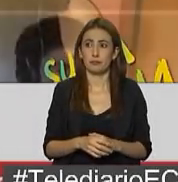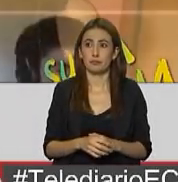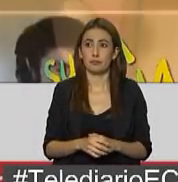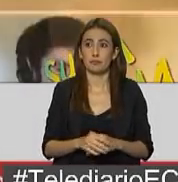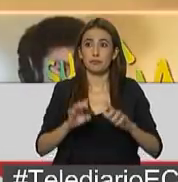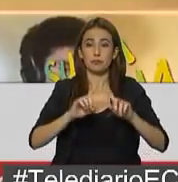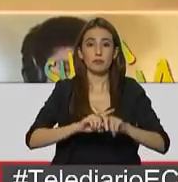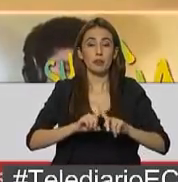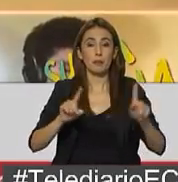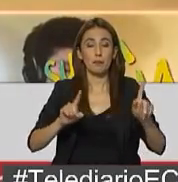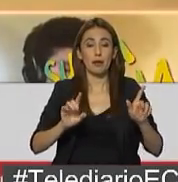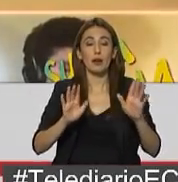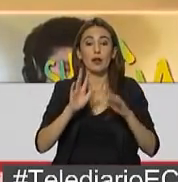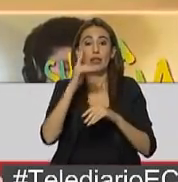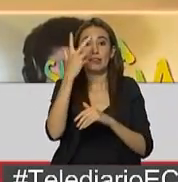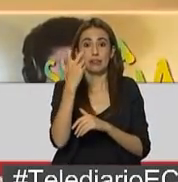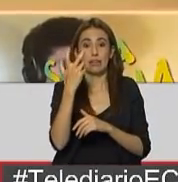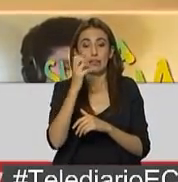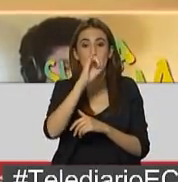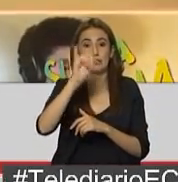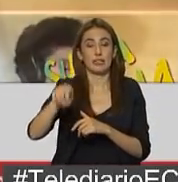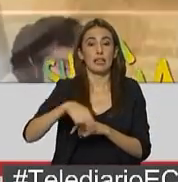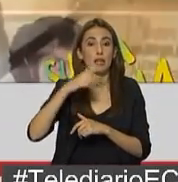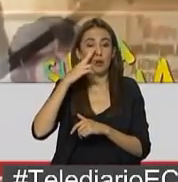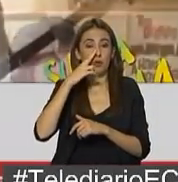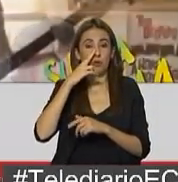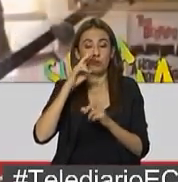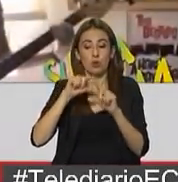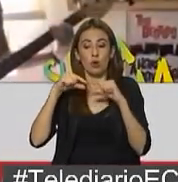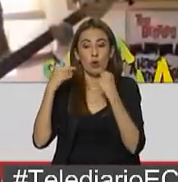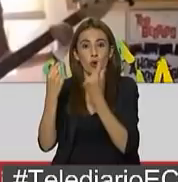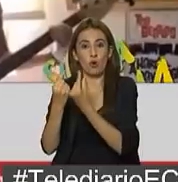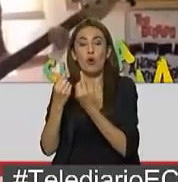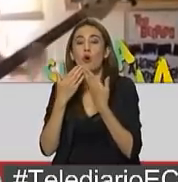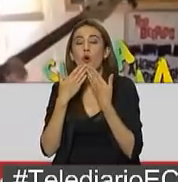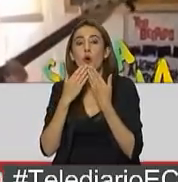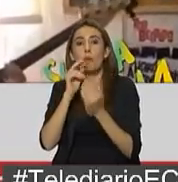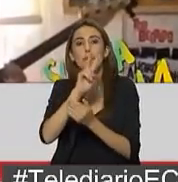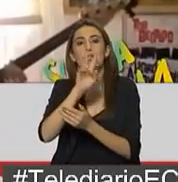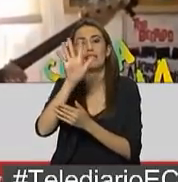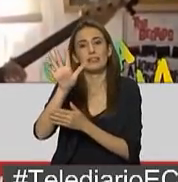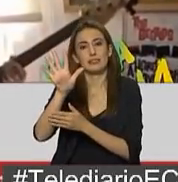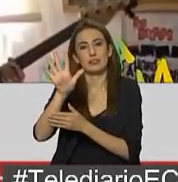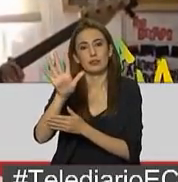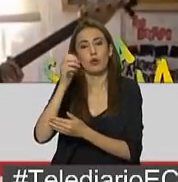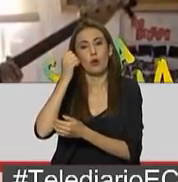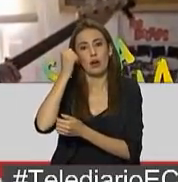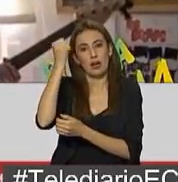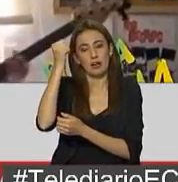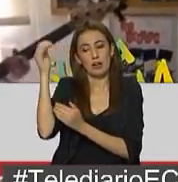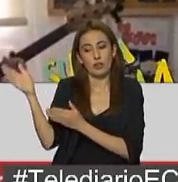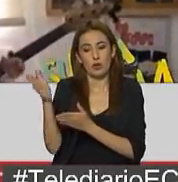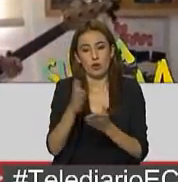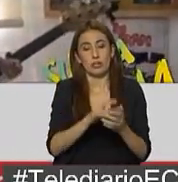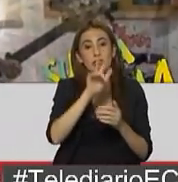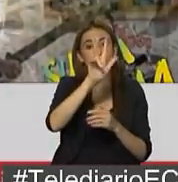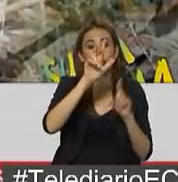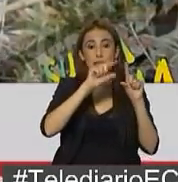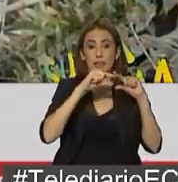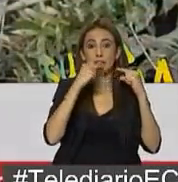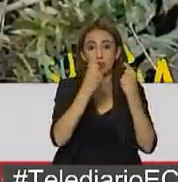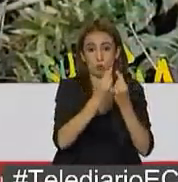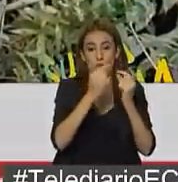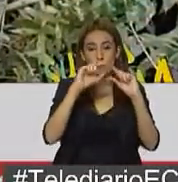Pero este 13 de junio se presentaron las 25 opciones finalistas, distribuidas en tres categorías.